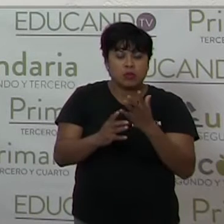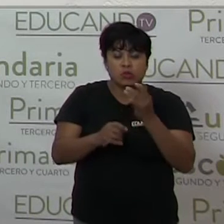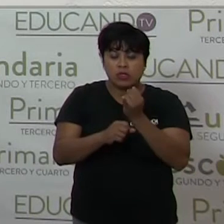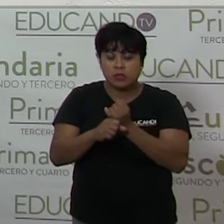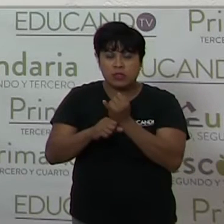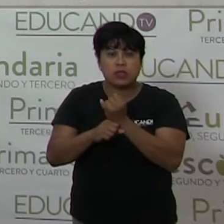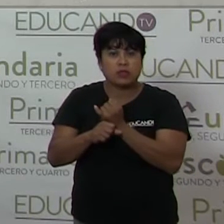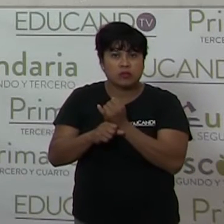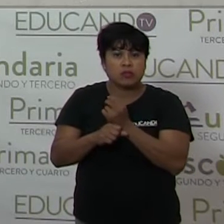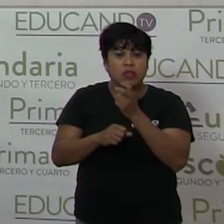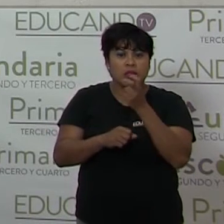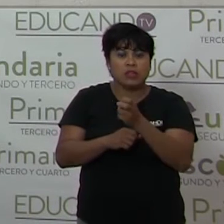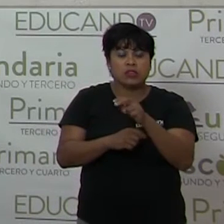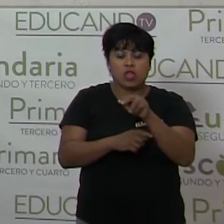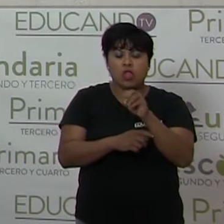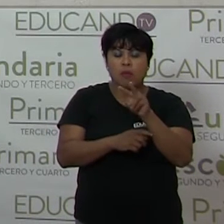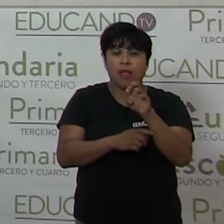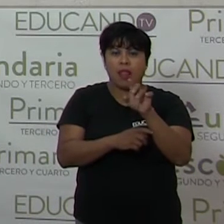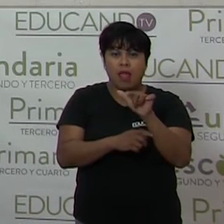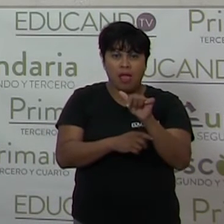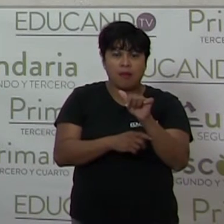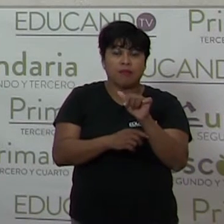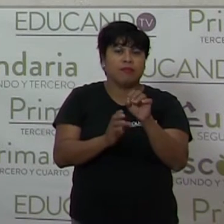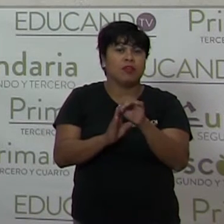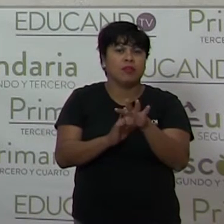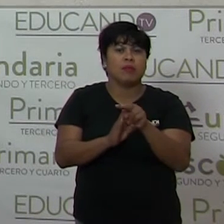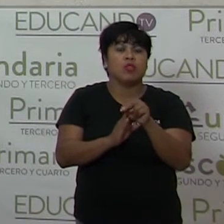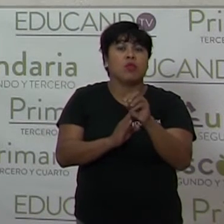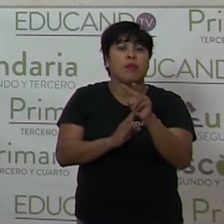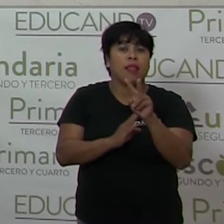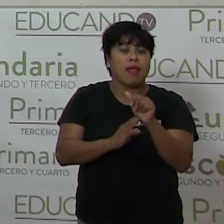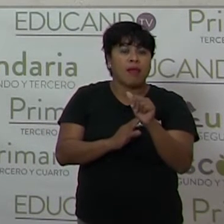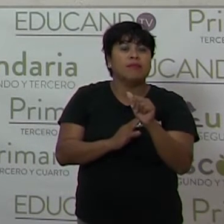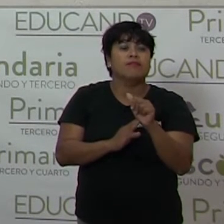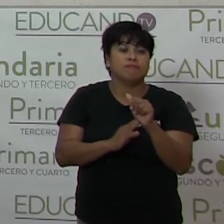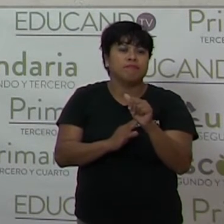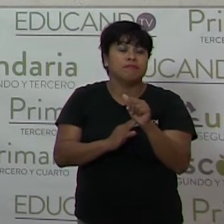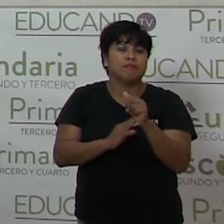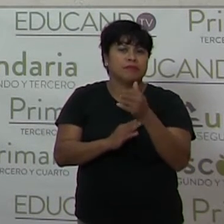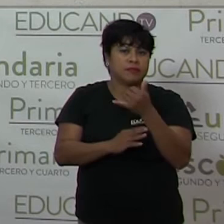consulta y aquí novela novela novela novela novela y